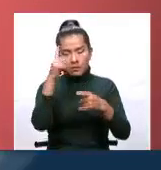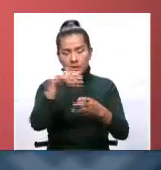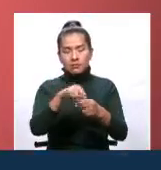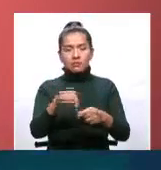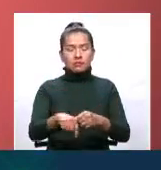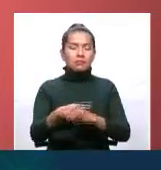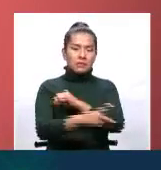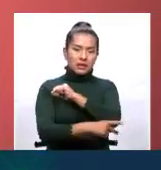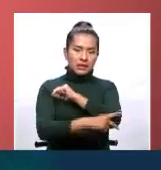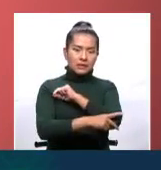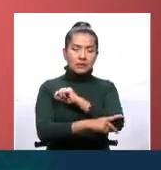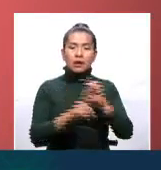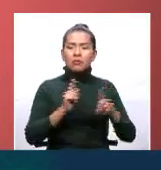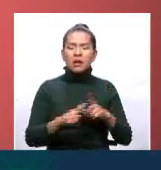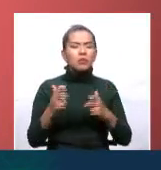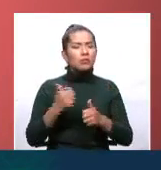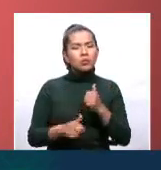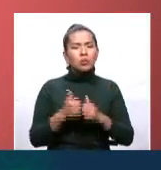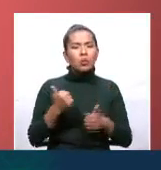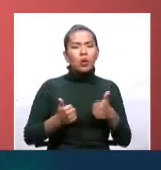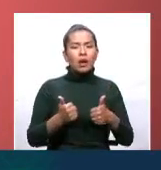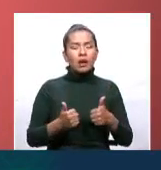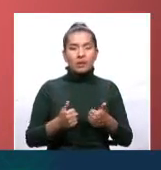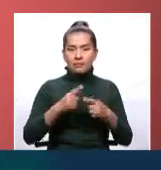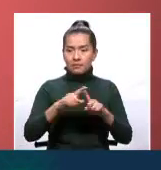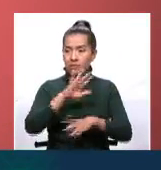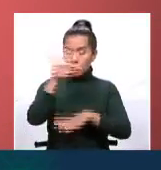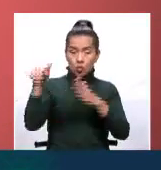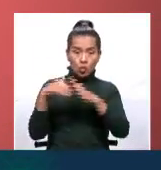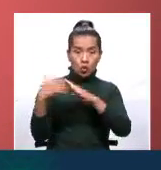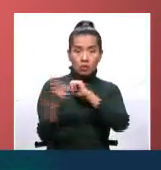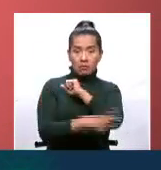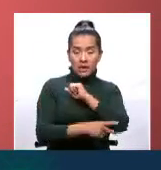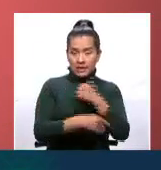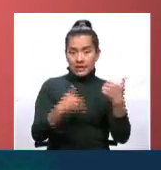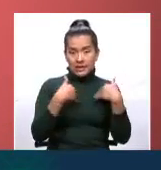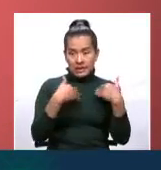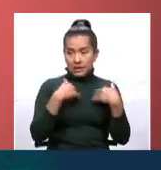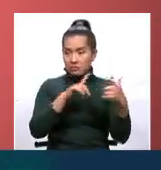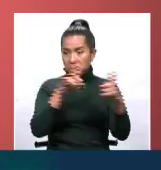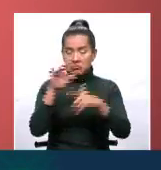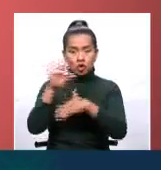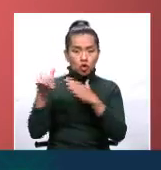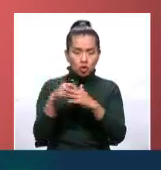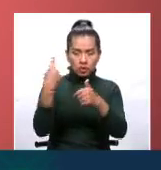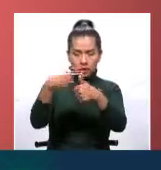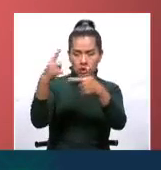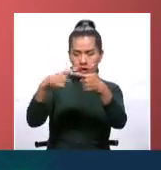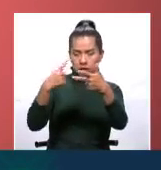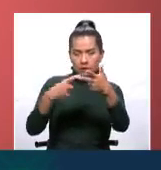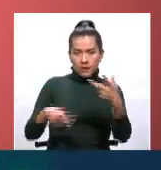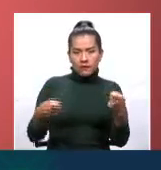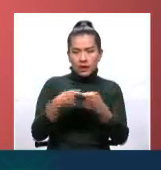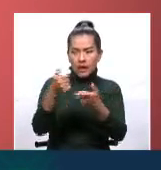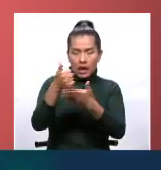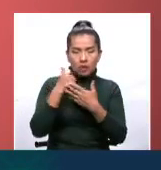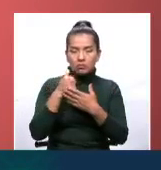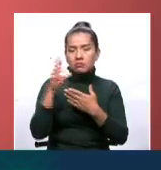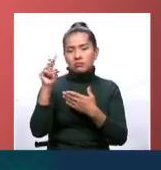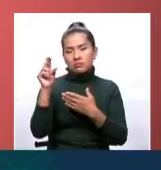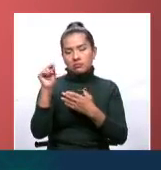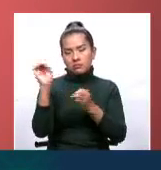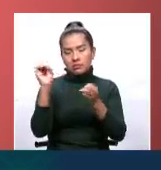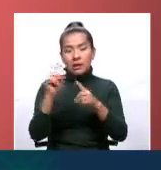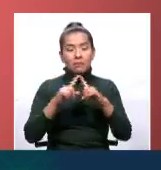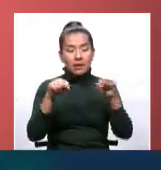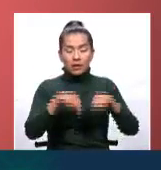de inconvenientes tenemos que hablar, no todos los países en el mundo cuentan con todas las fuentes de energías renovables a su disposición. En nuestro caso, Bolivia